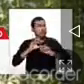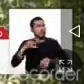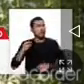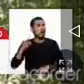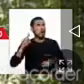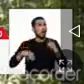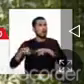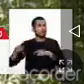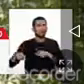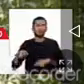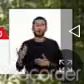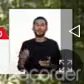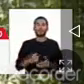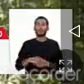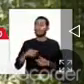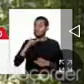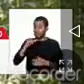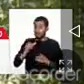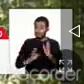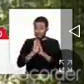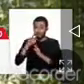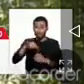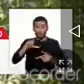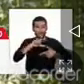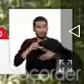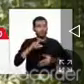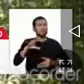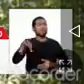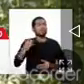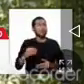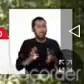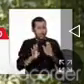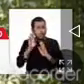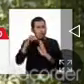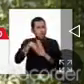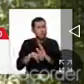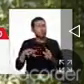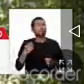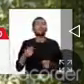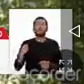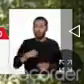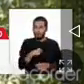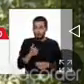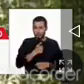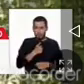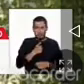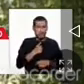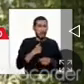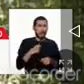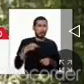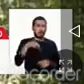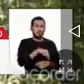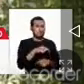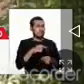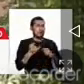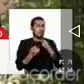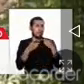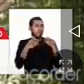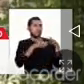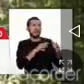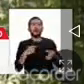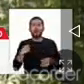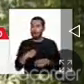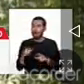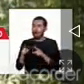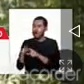veces la falta de desarrollo de América Latina se explica por el desapego que tenemos a las instituciones y el apego que tenemos